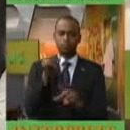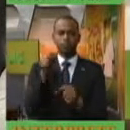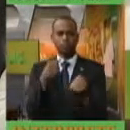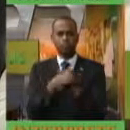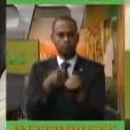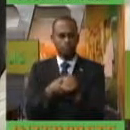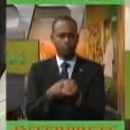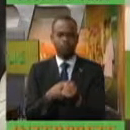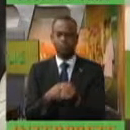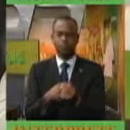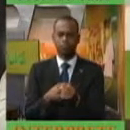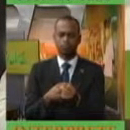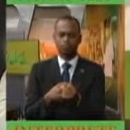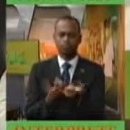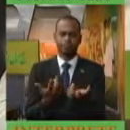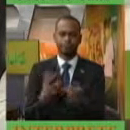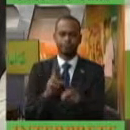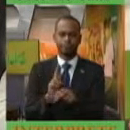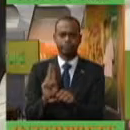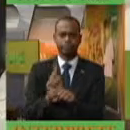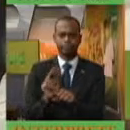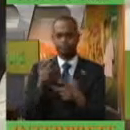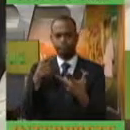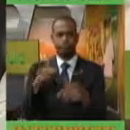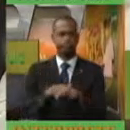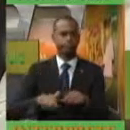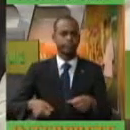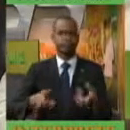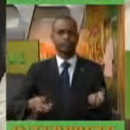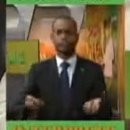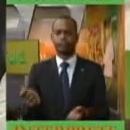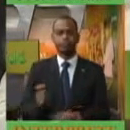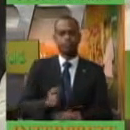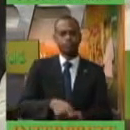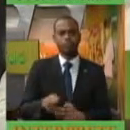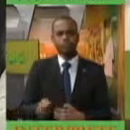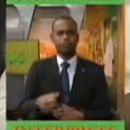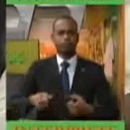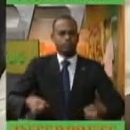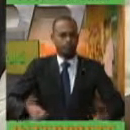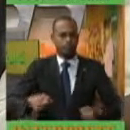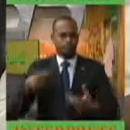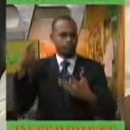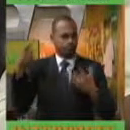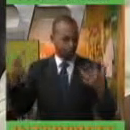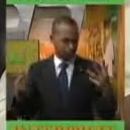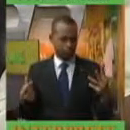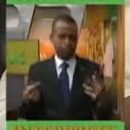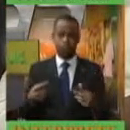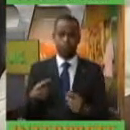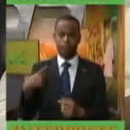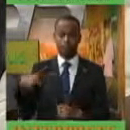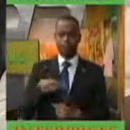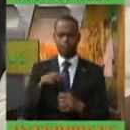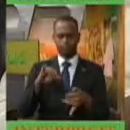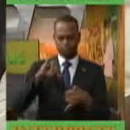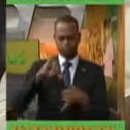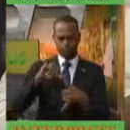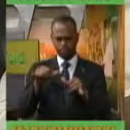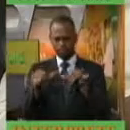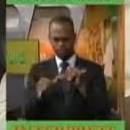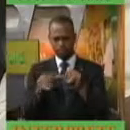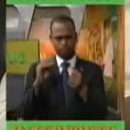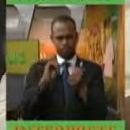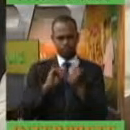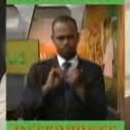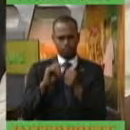apoyo, todos los compañeros enlaces regionales nos hemos estado preparando para poder tomar las medidas,